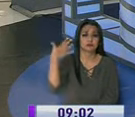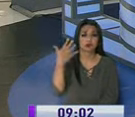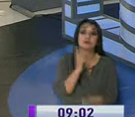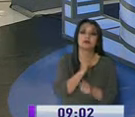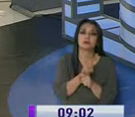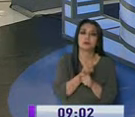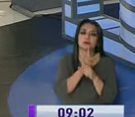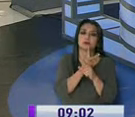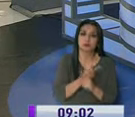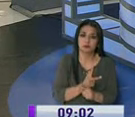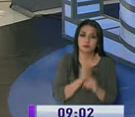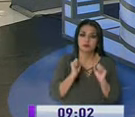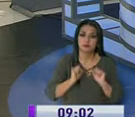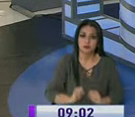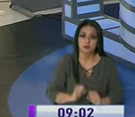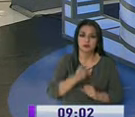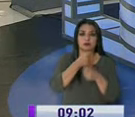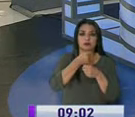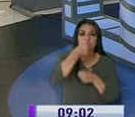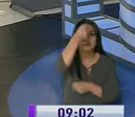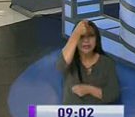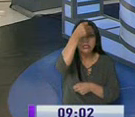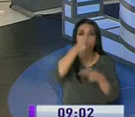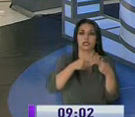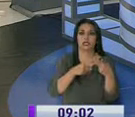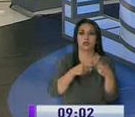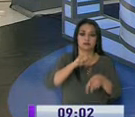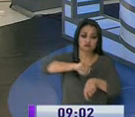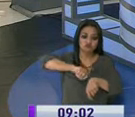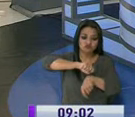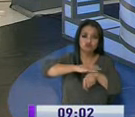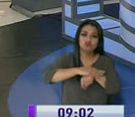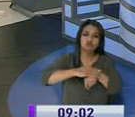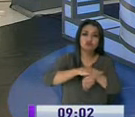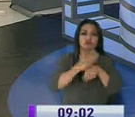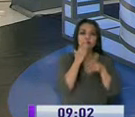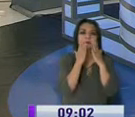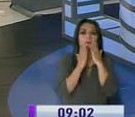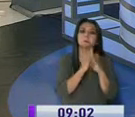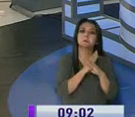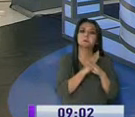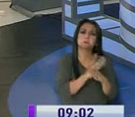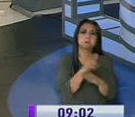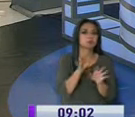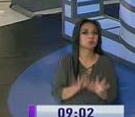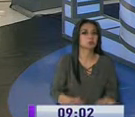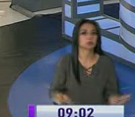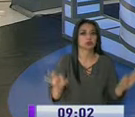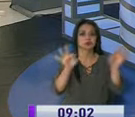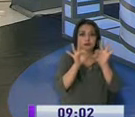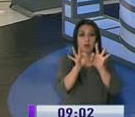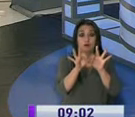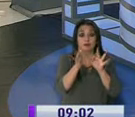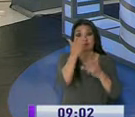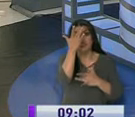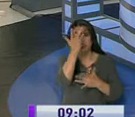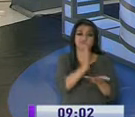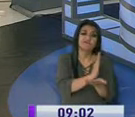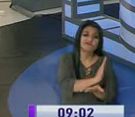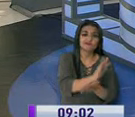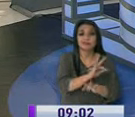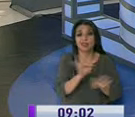cuidarse. Exactamente. Se con sombrilla. También póngase bloqueador. Importante. ¿Cierto? Importantísimo para evitar esas enfermedades. Sabes